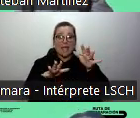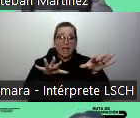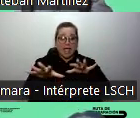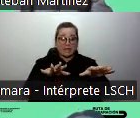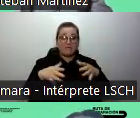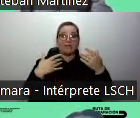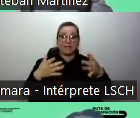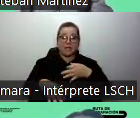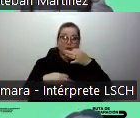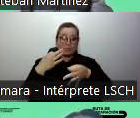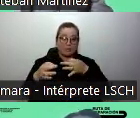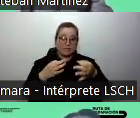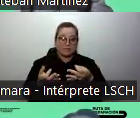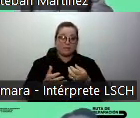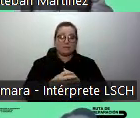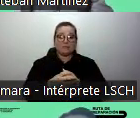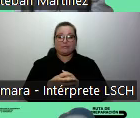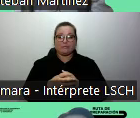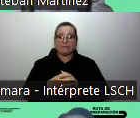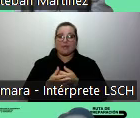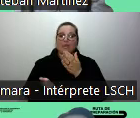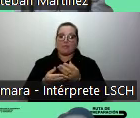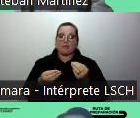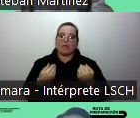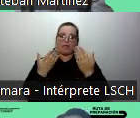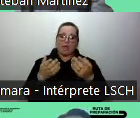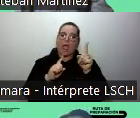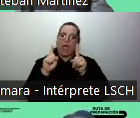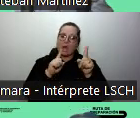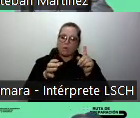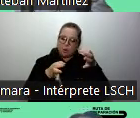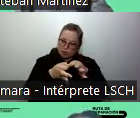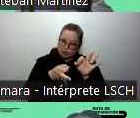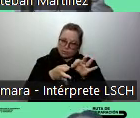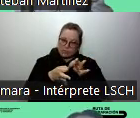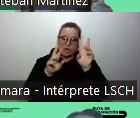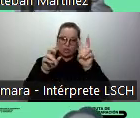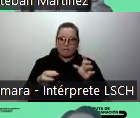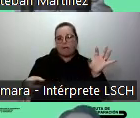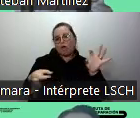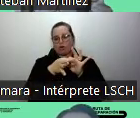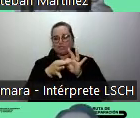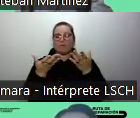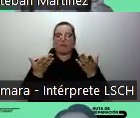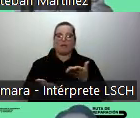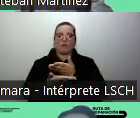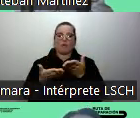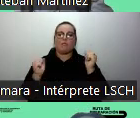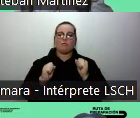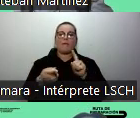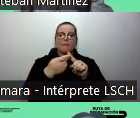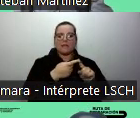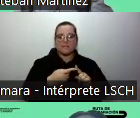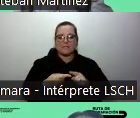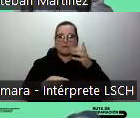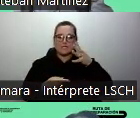dicho siempre eh debo entregar algunas recomendaciones respecto de la conexión para que así puedan participar de esta charla